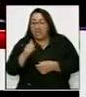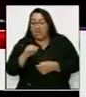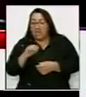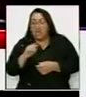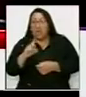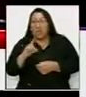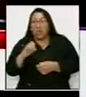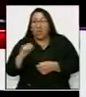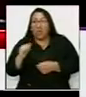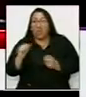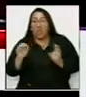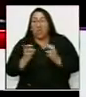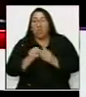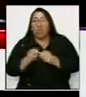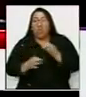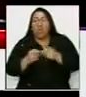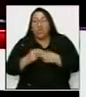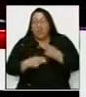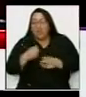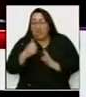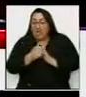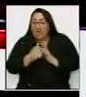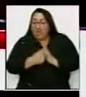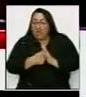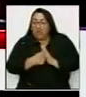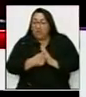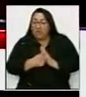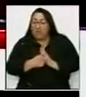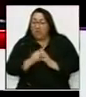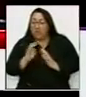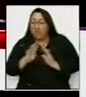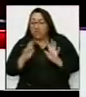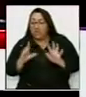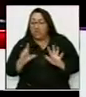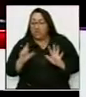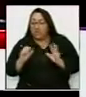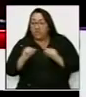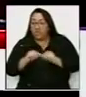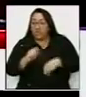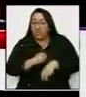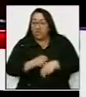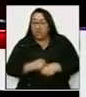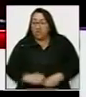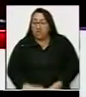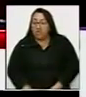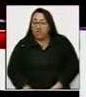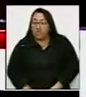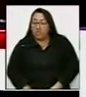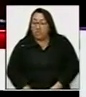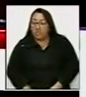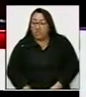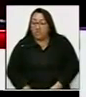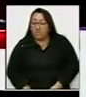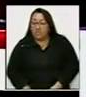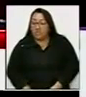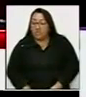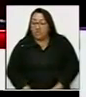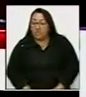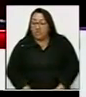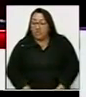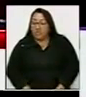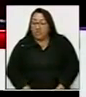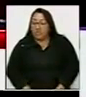las del Jurado Nacional de Elecciones. En el artículo 47 se mantengan los plazos que contiene el predictamen. En